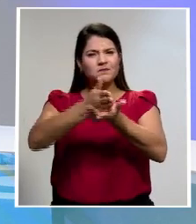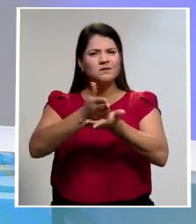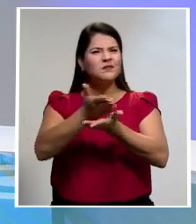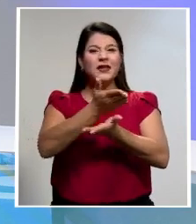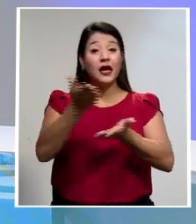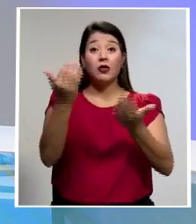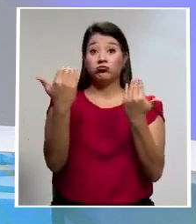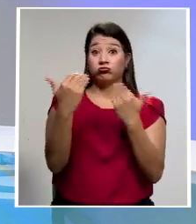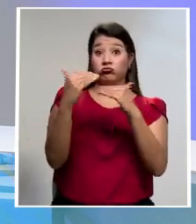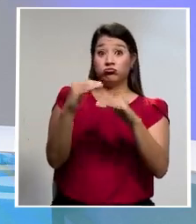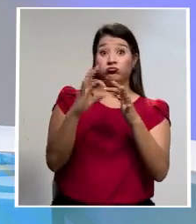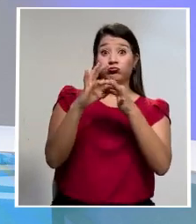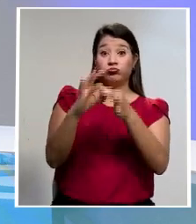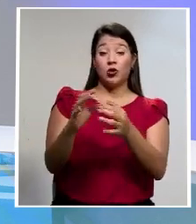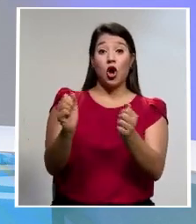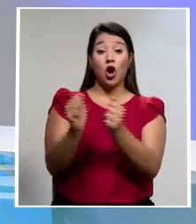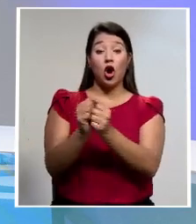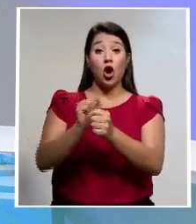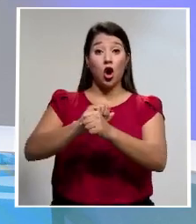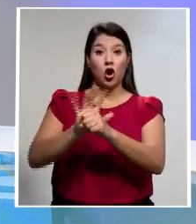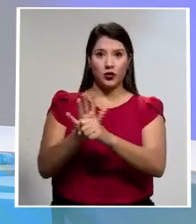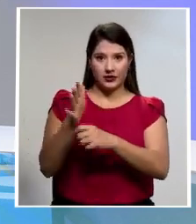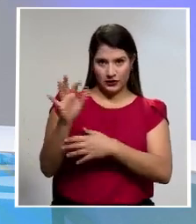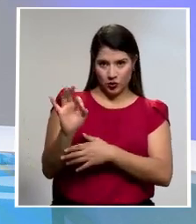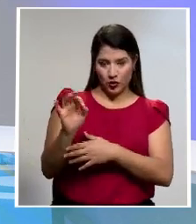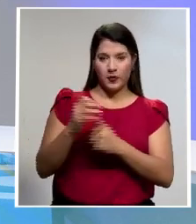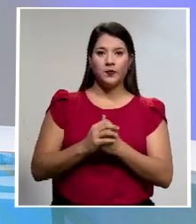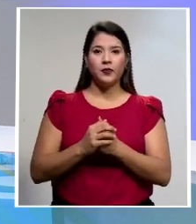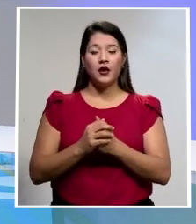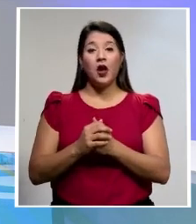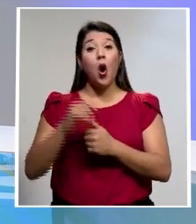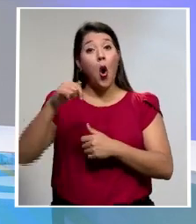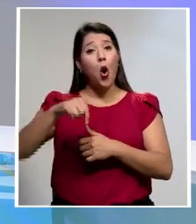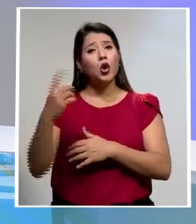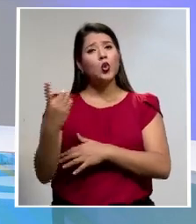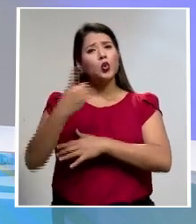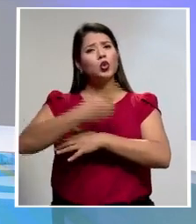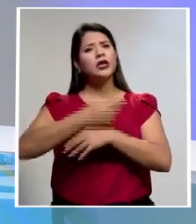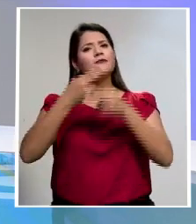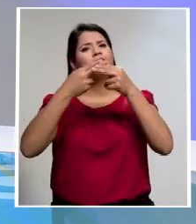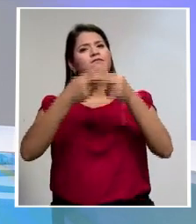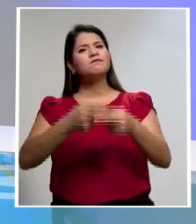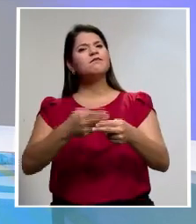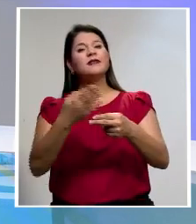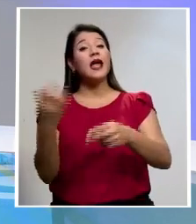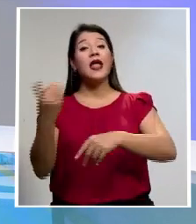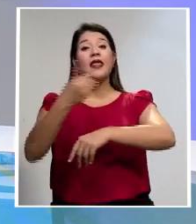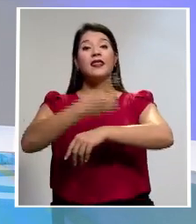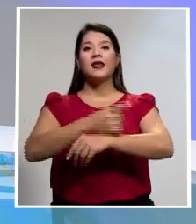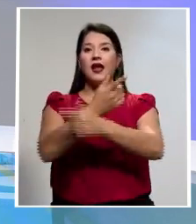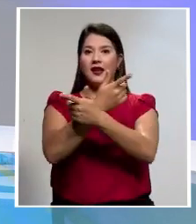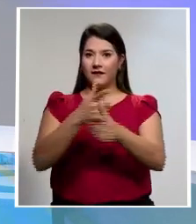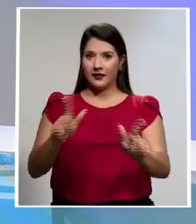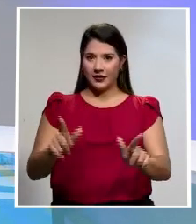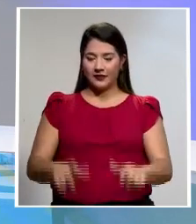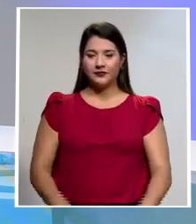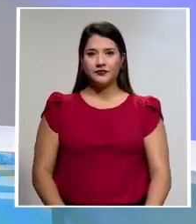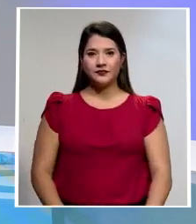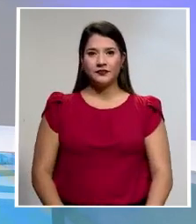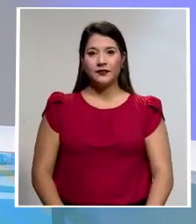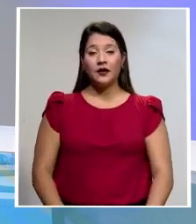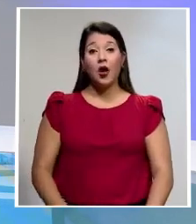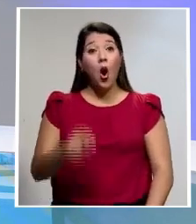restricciones relacionadas con la pandemia de coronavirus en una jornada bautizada como Día de la Libertad, pese a